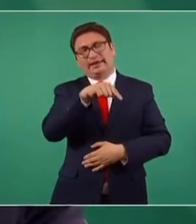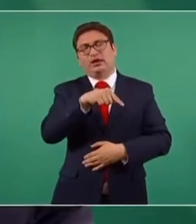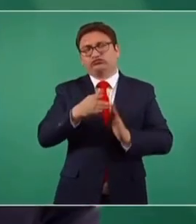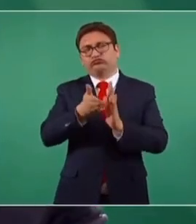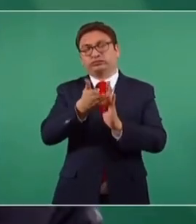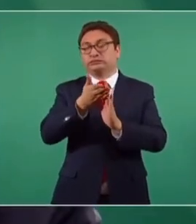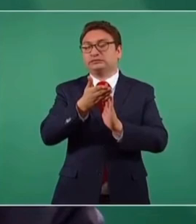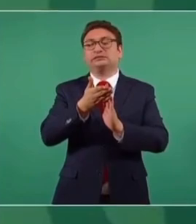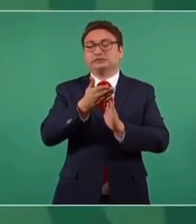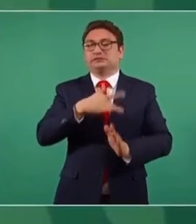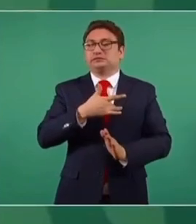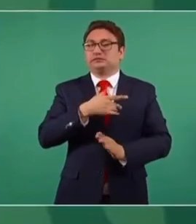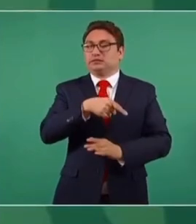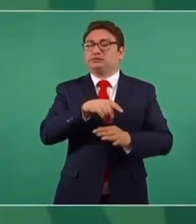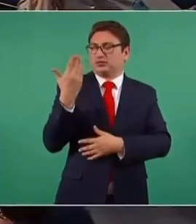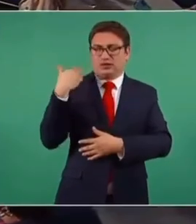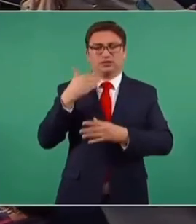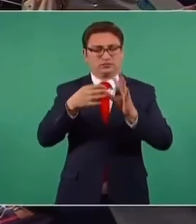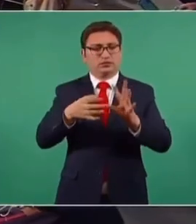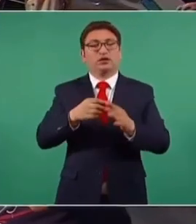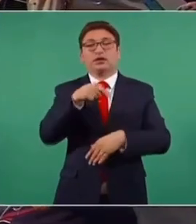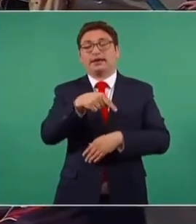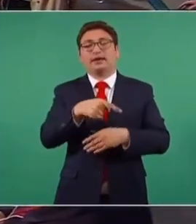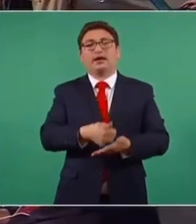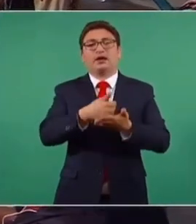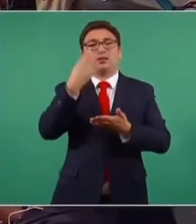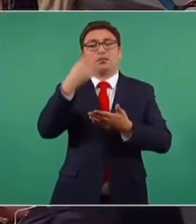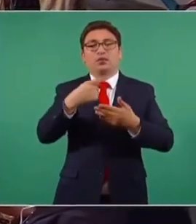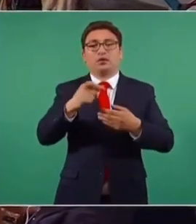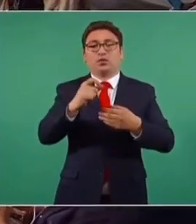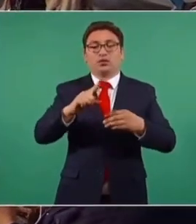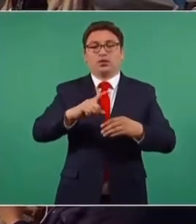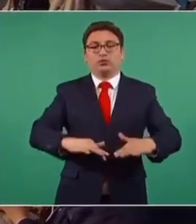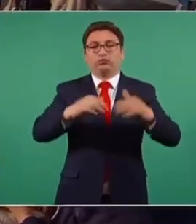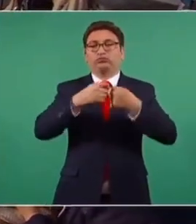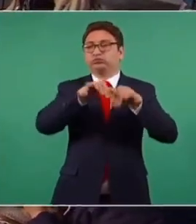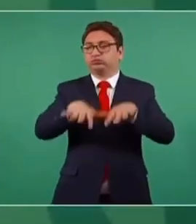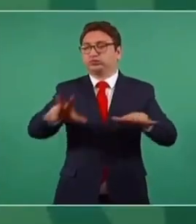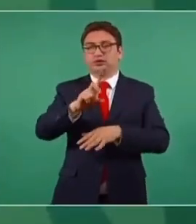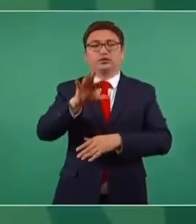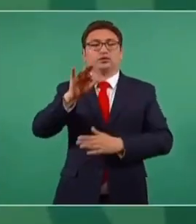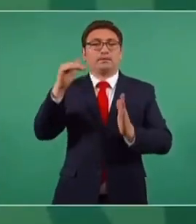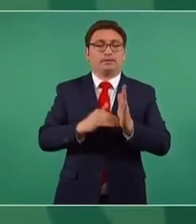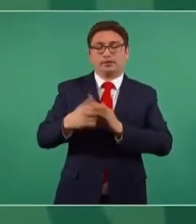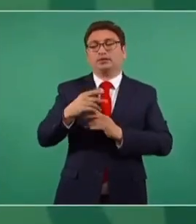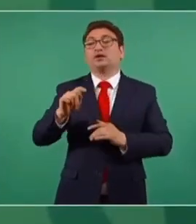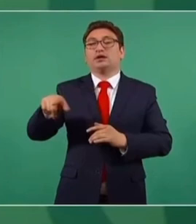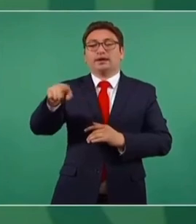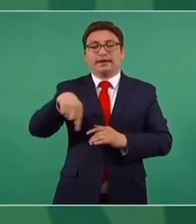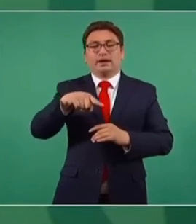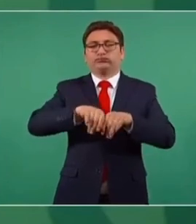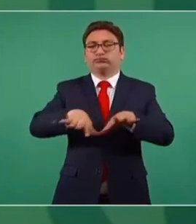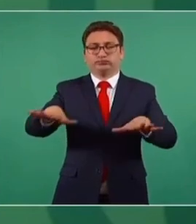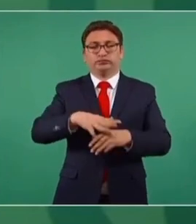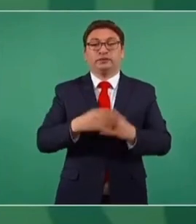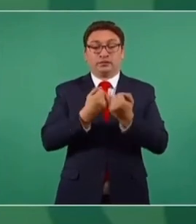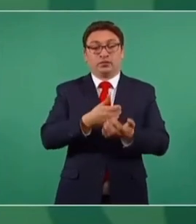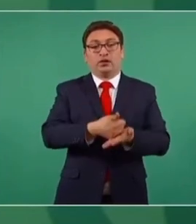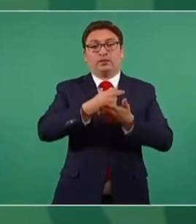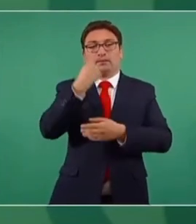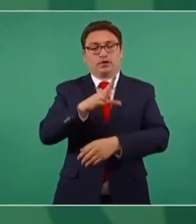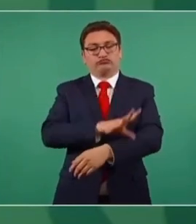obra benéfica, nos va a permitir regar de 30 a 40 mil hectáreas, va a significar generar